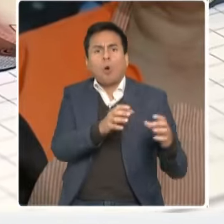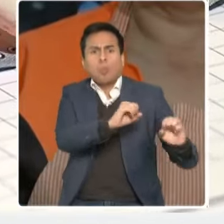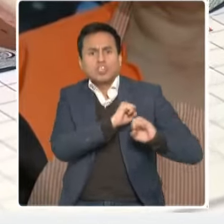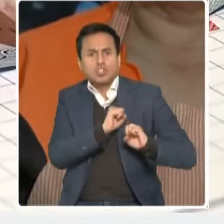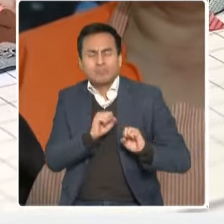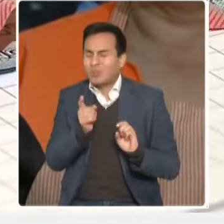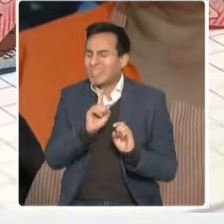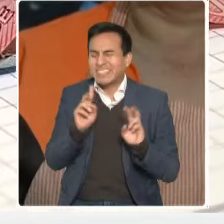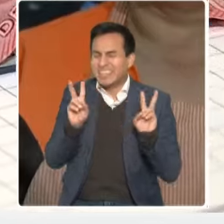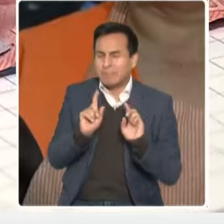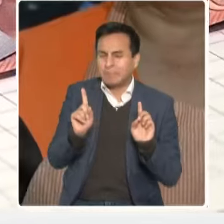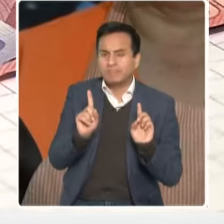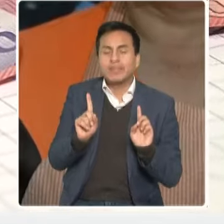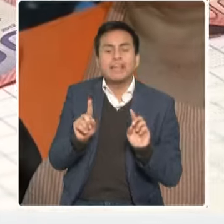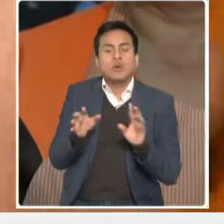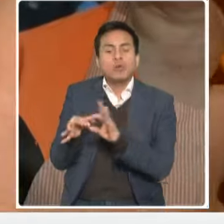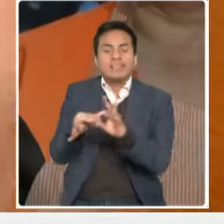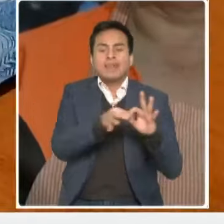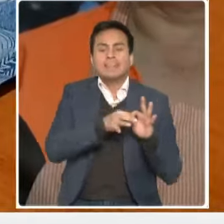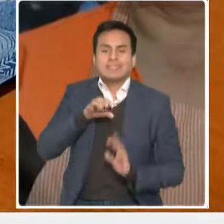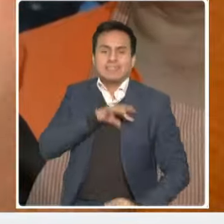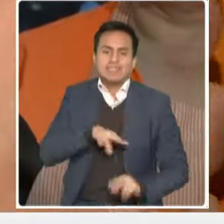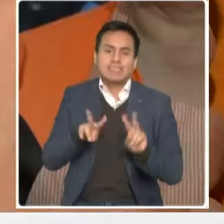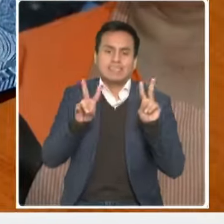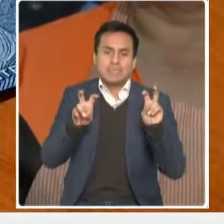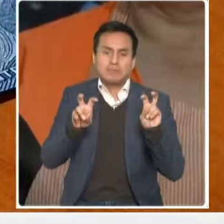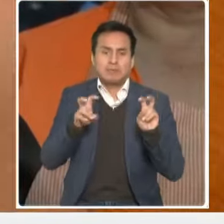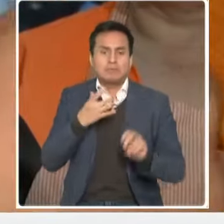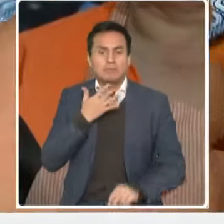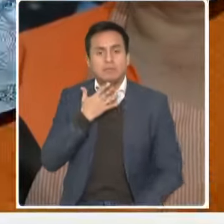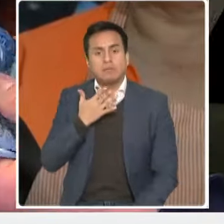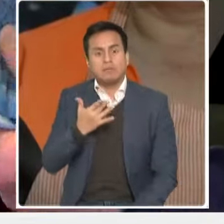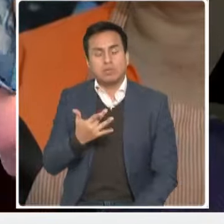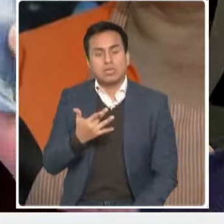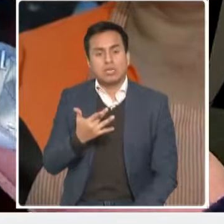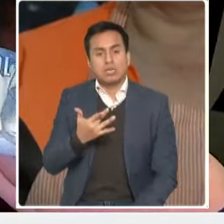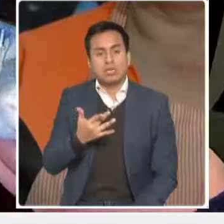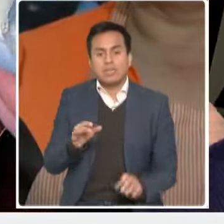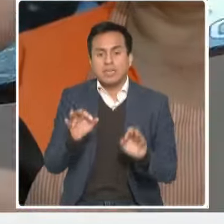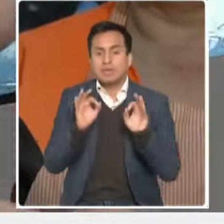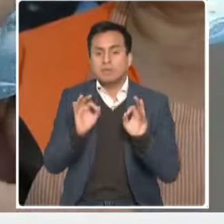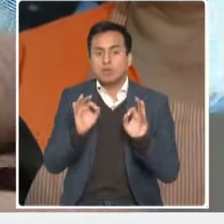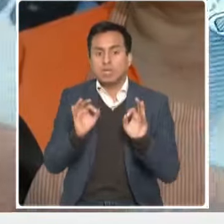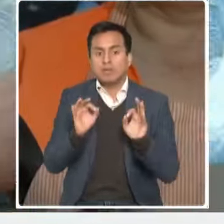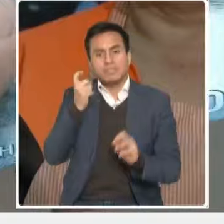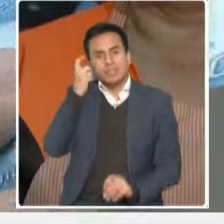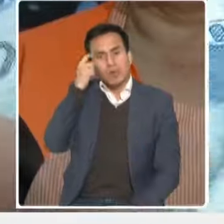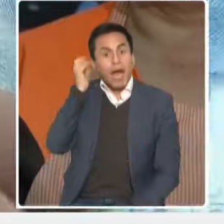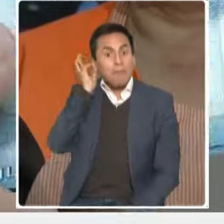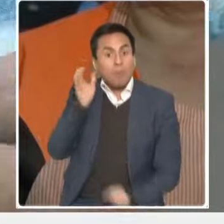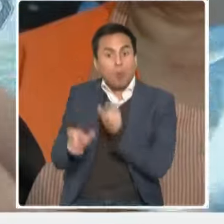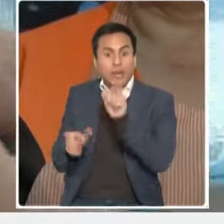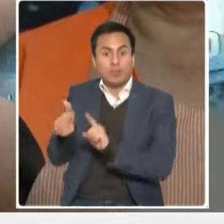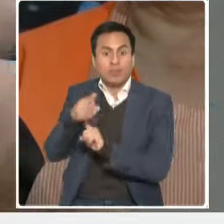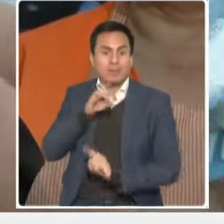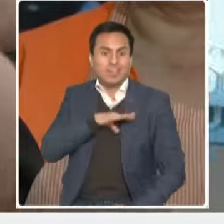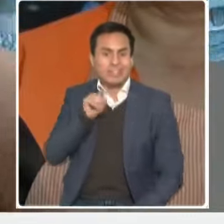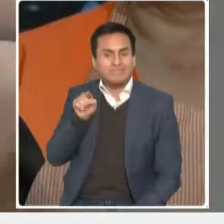este tiene que ser un tema de unidad de Chile, porque, y en particular pensando en las mujeres de nuestra